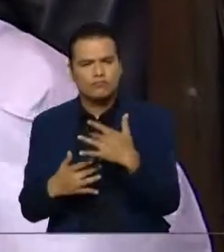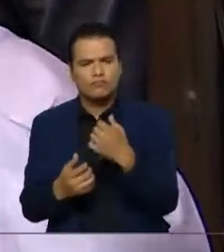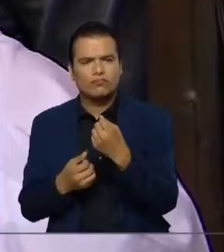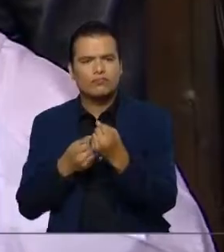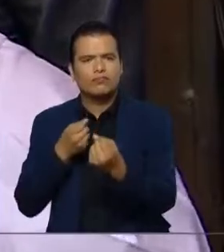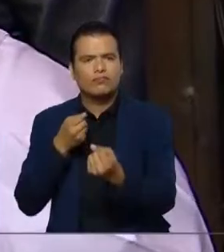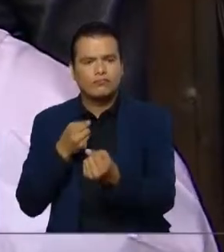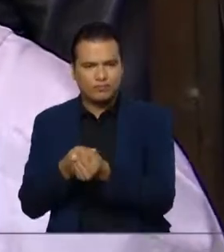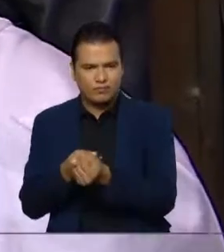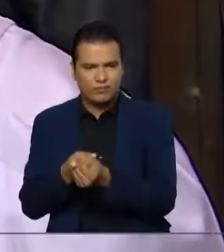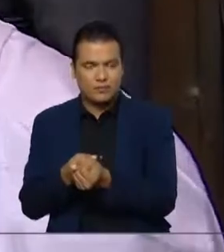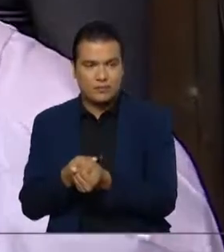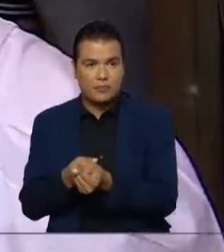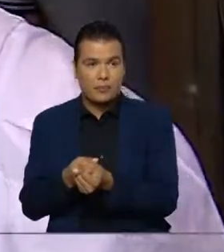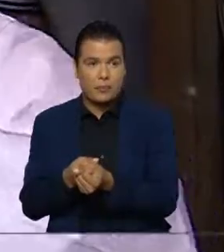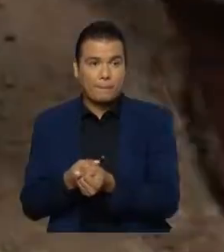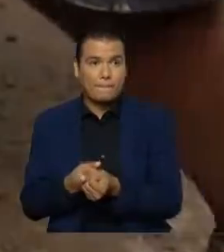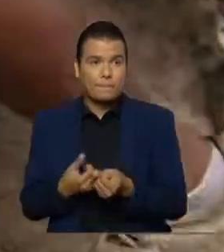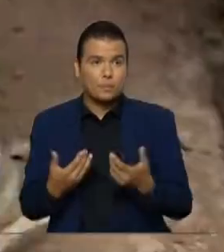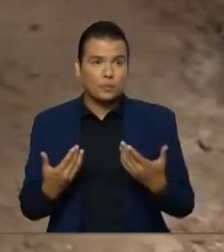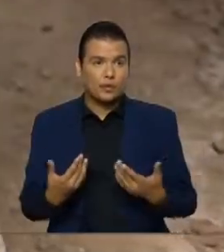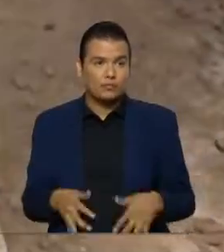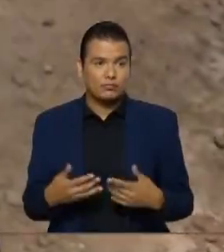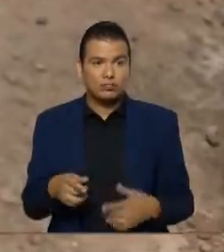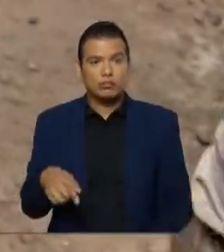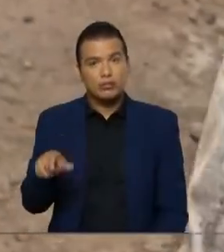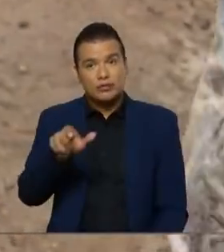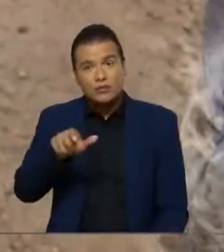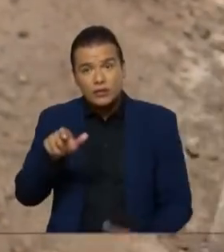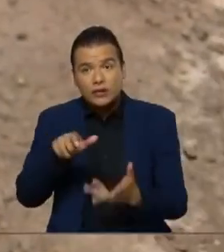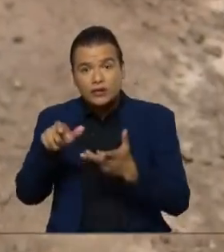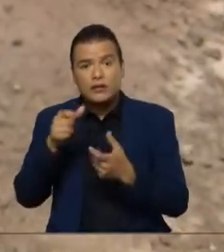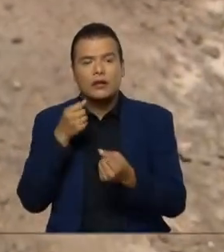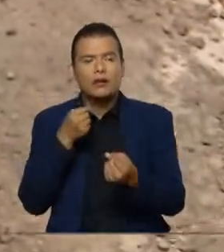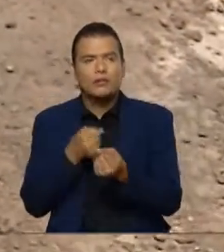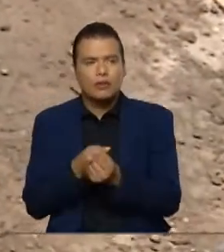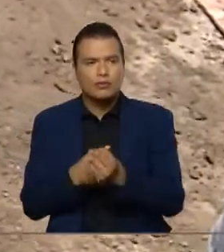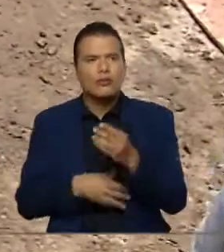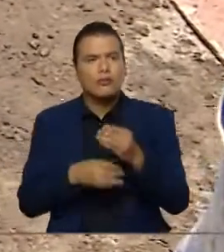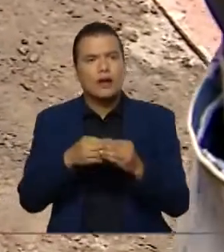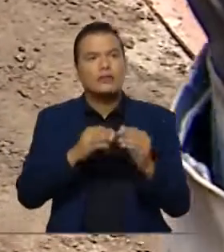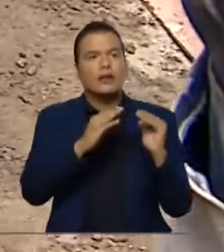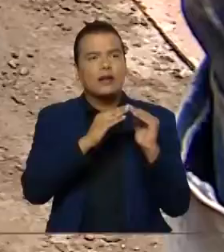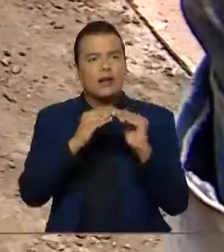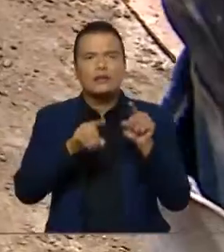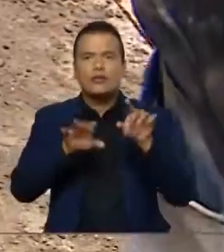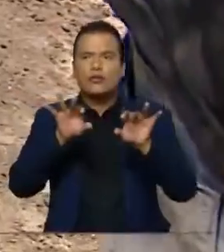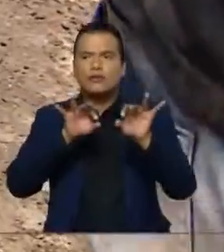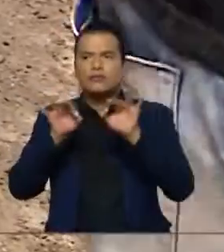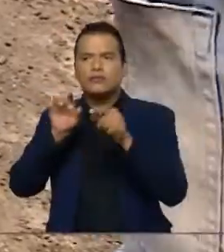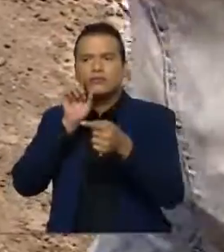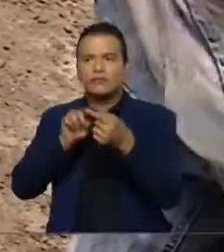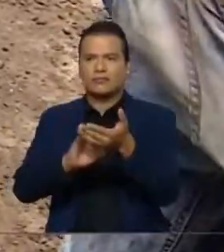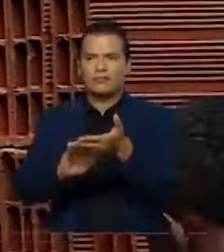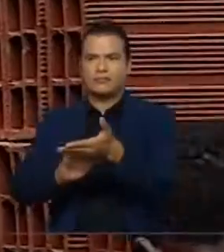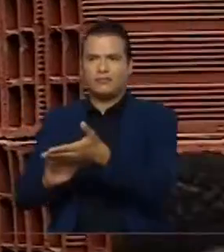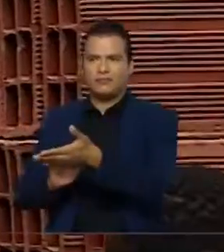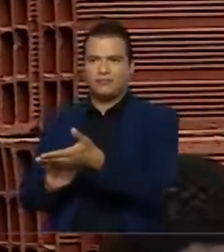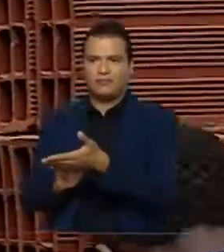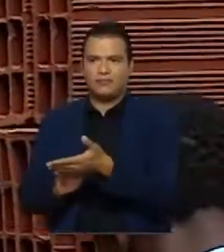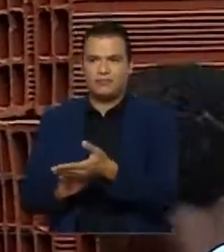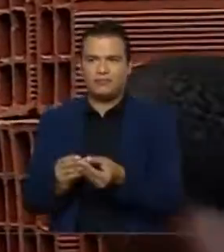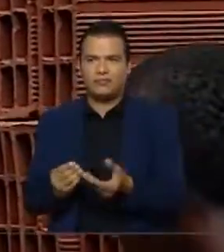arena nuestro, que no a otras personas que lo necesitan. De igual forma, algunos hogares de este sector fueron